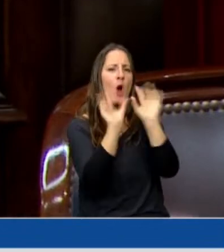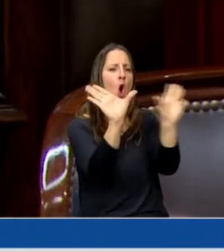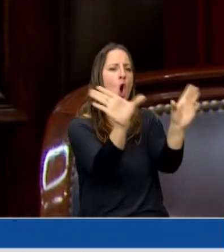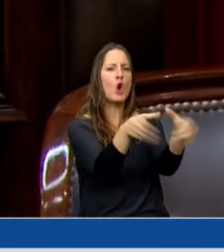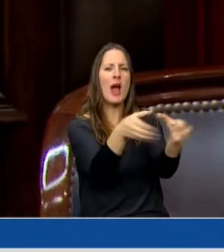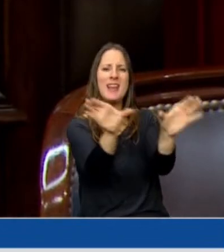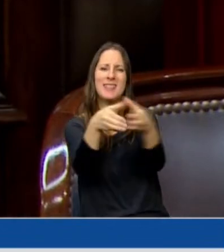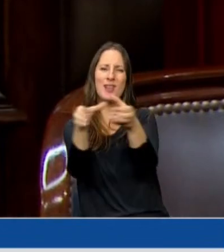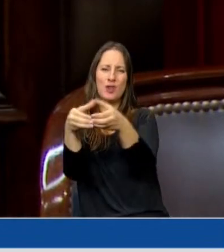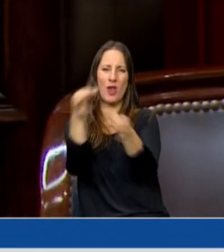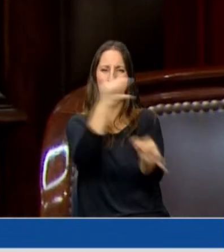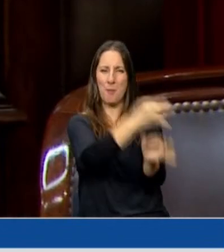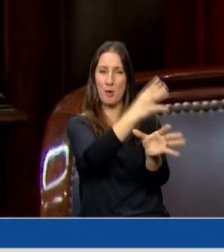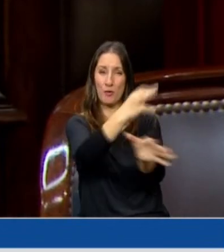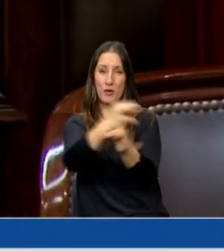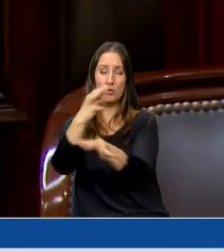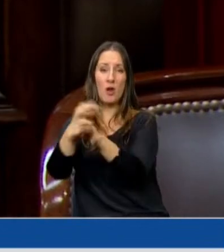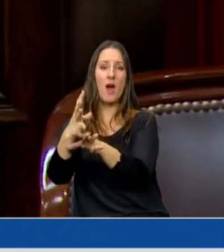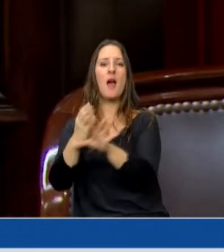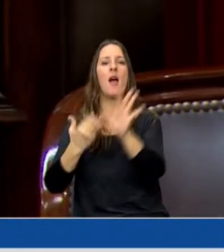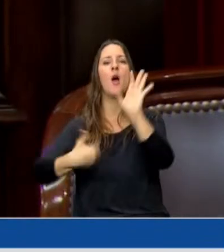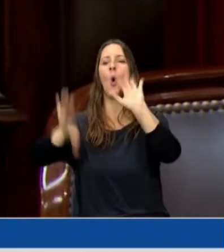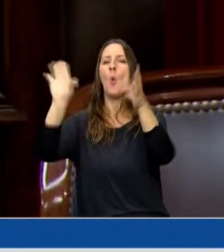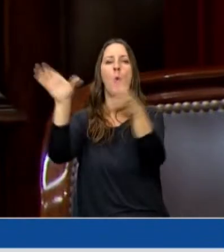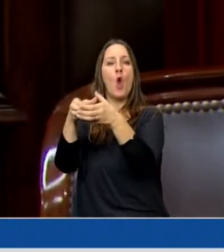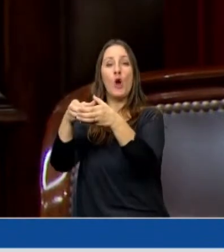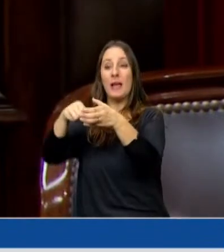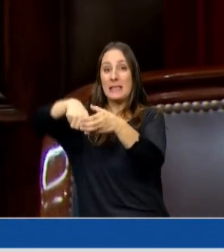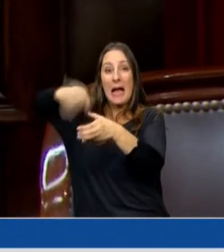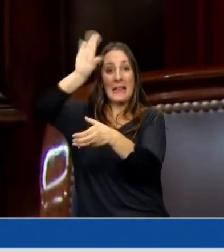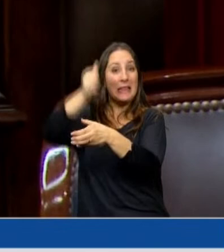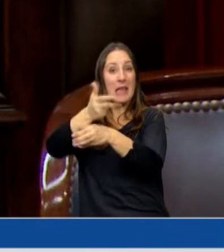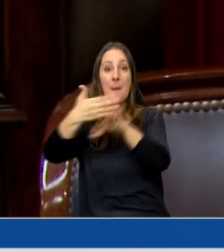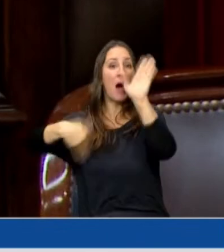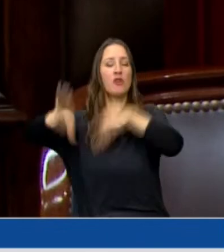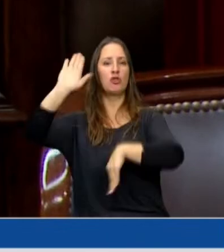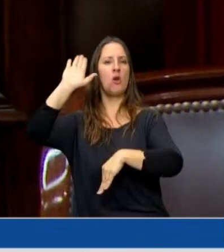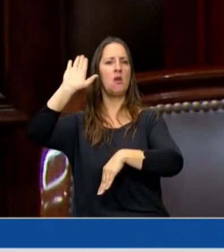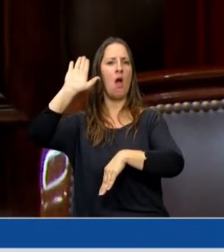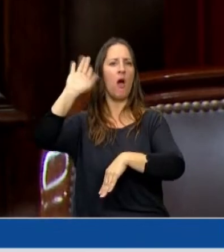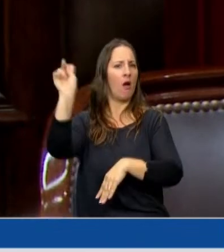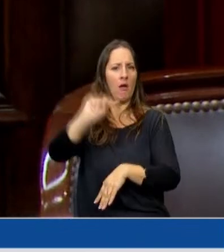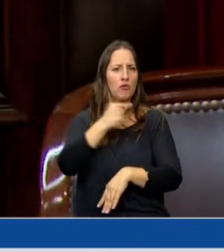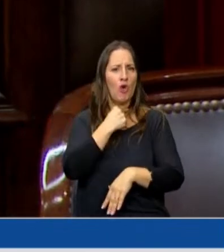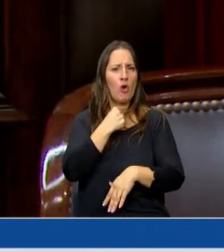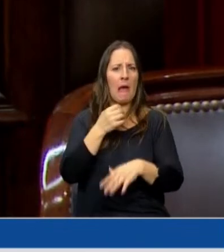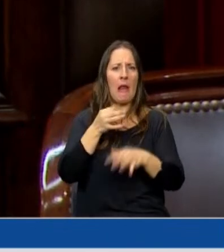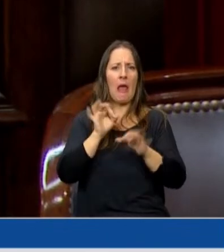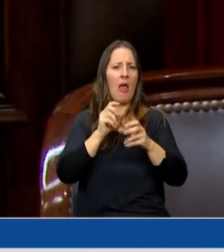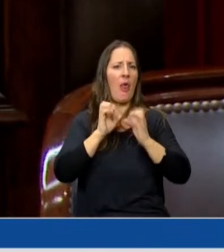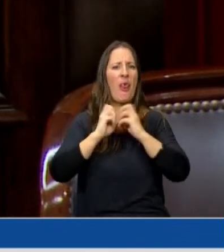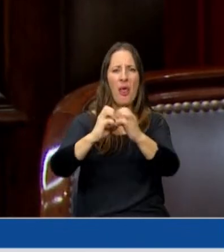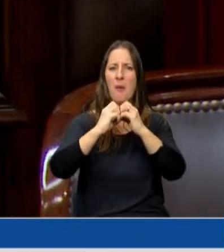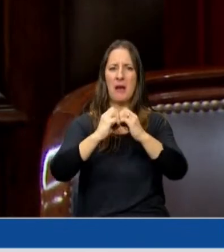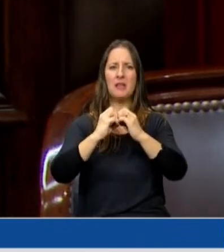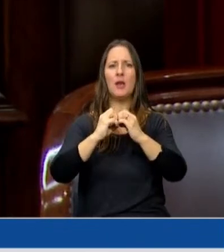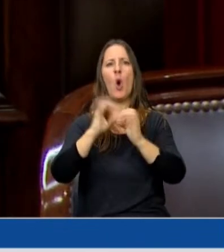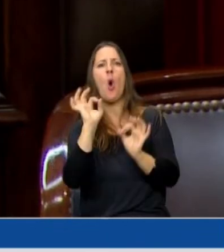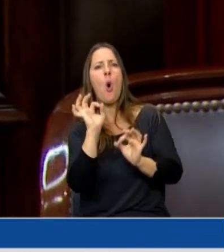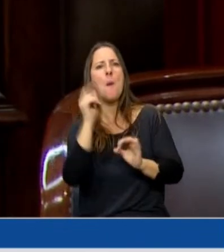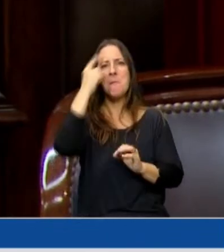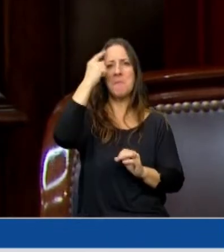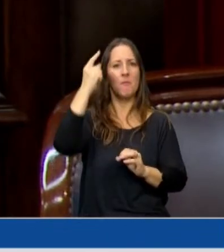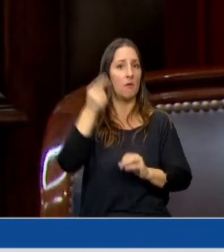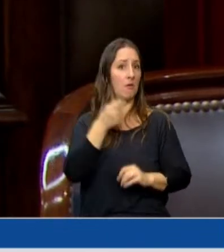del colectivo, los bloques mayoritarios se negaron a siquiera poner en debate, poner en discusión.